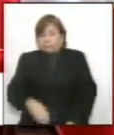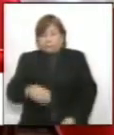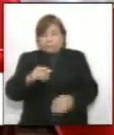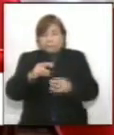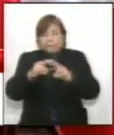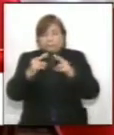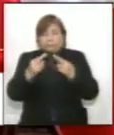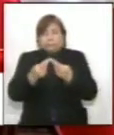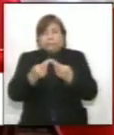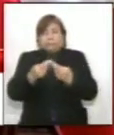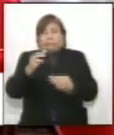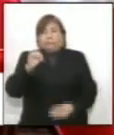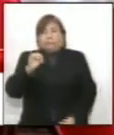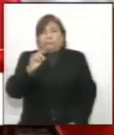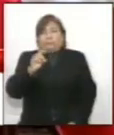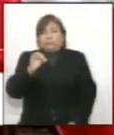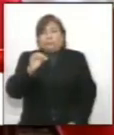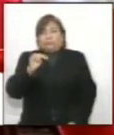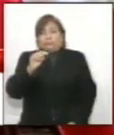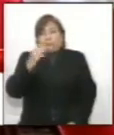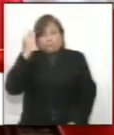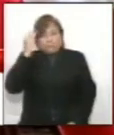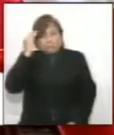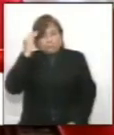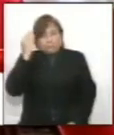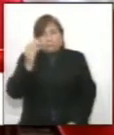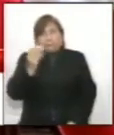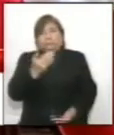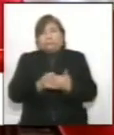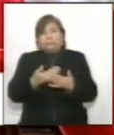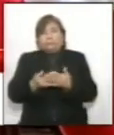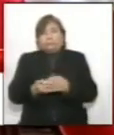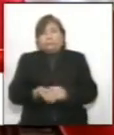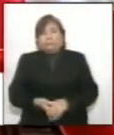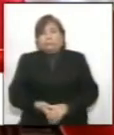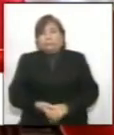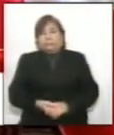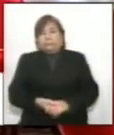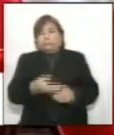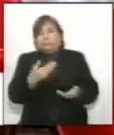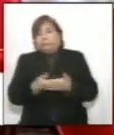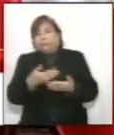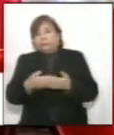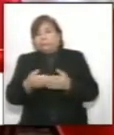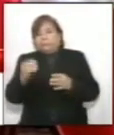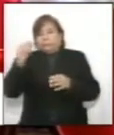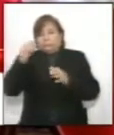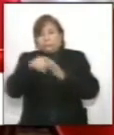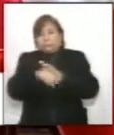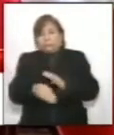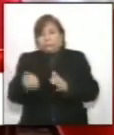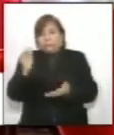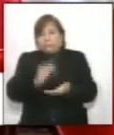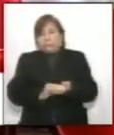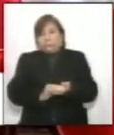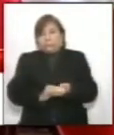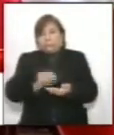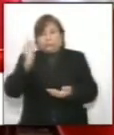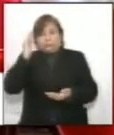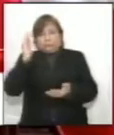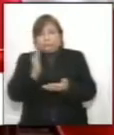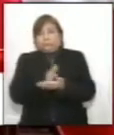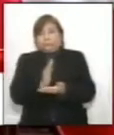Marino. Y si él sabía que había un cuestionamiento, y si ese cuestionamiento abunda aún más cuando sale el problema